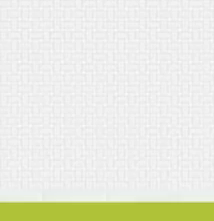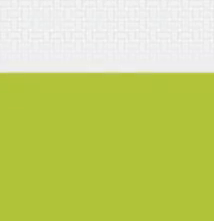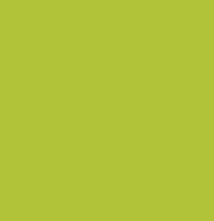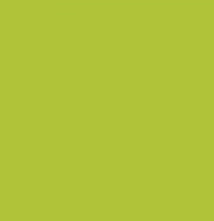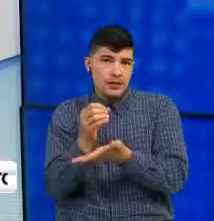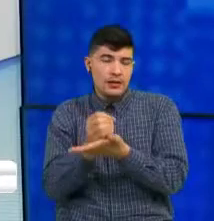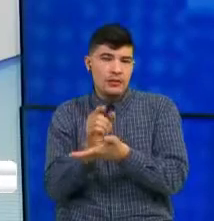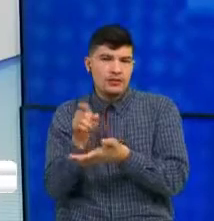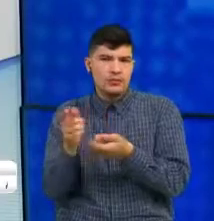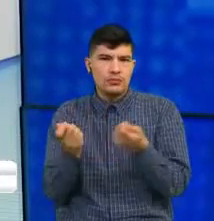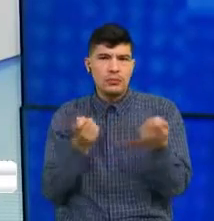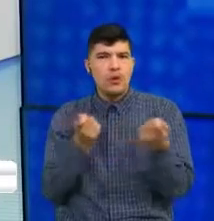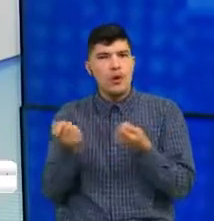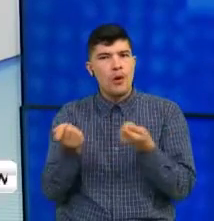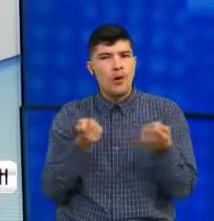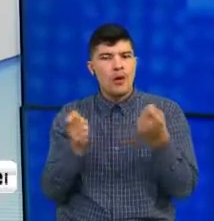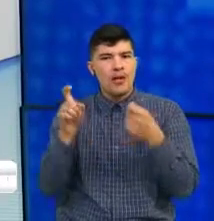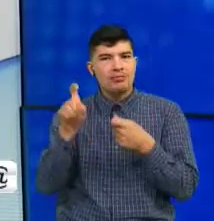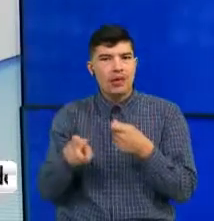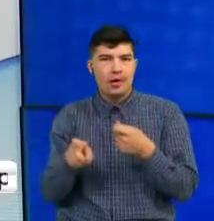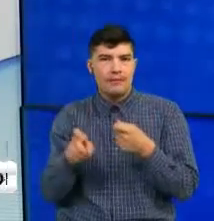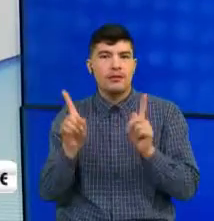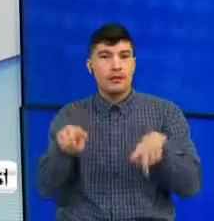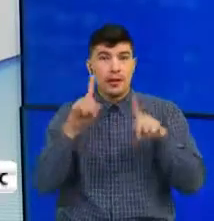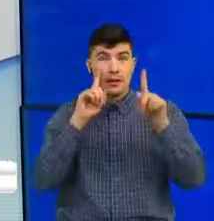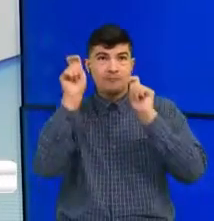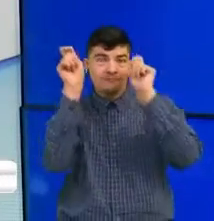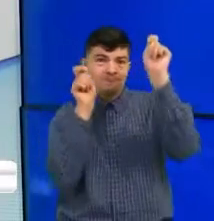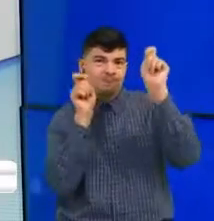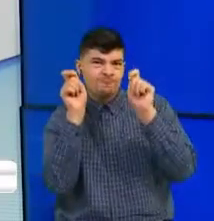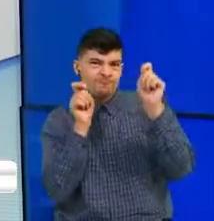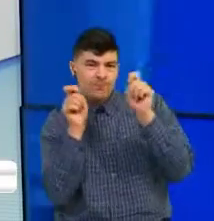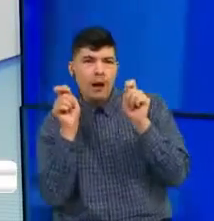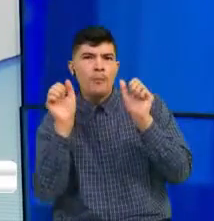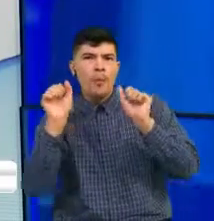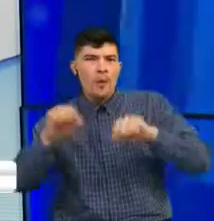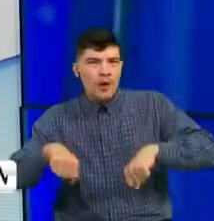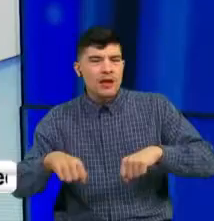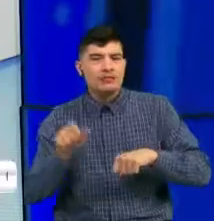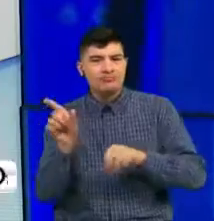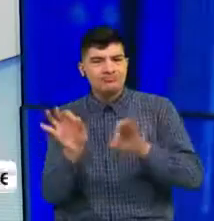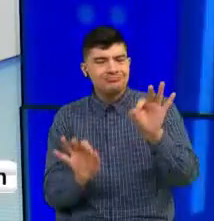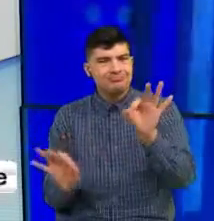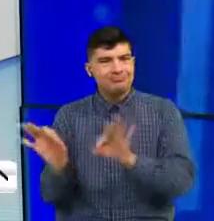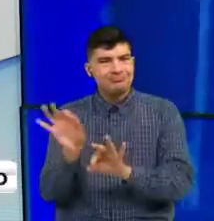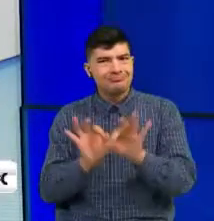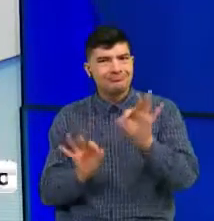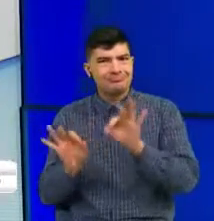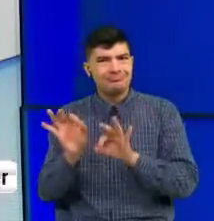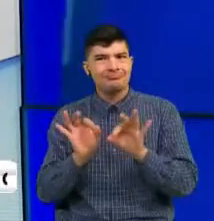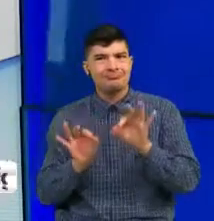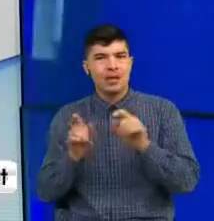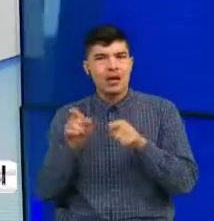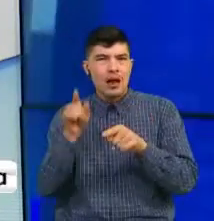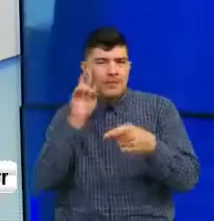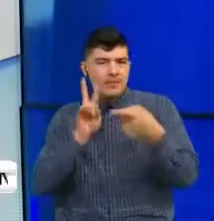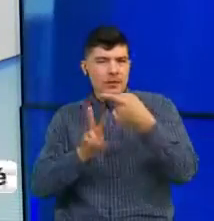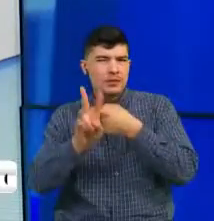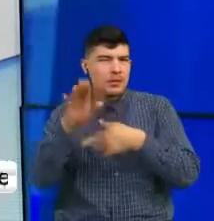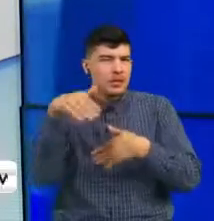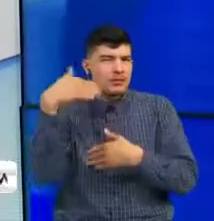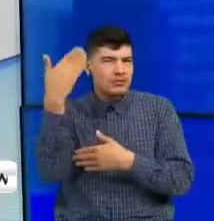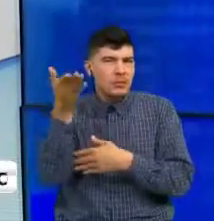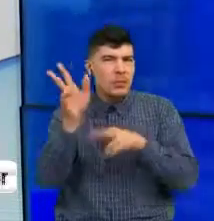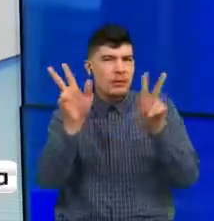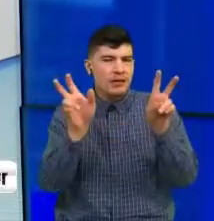Cantro.com. El que deben tener y las estrategias que se deben ejecutar para que haya una mayor organización y se tenga pues visualizado todo lo que tiene que